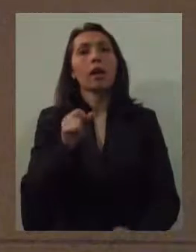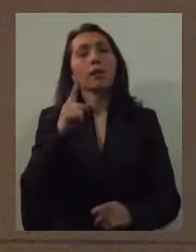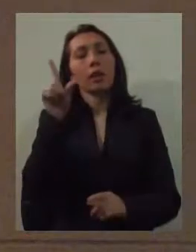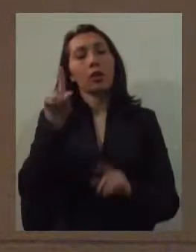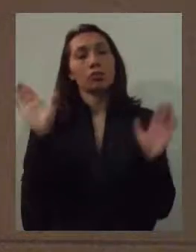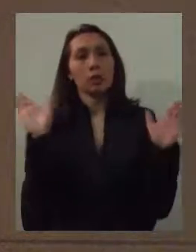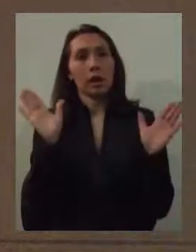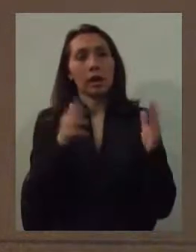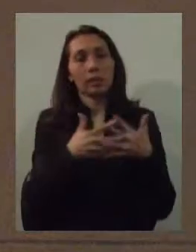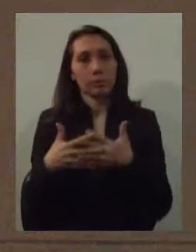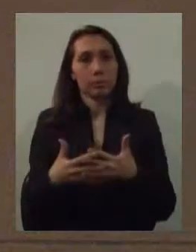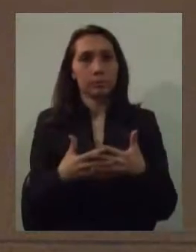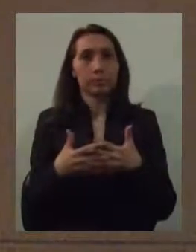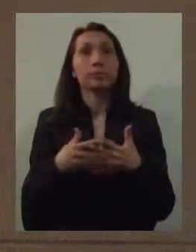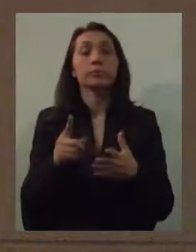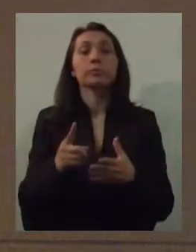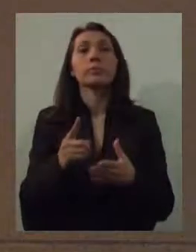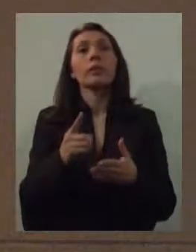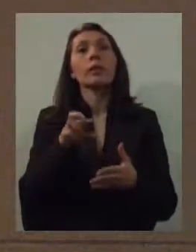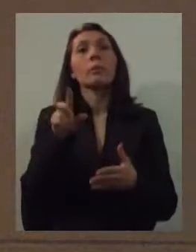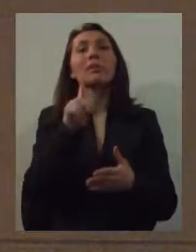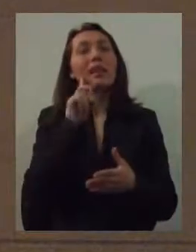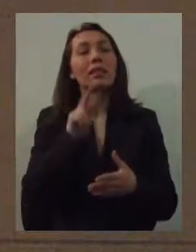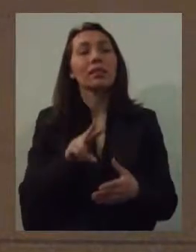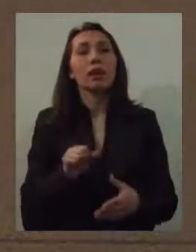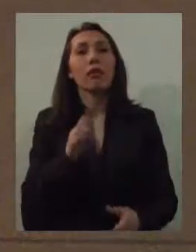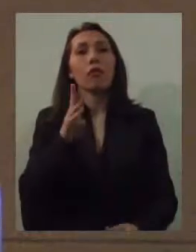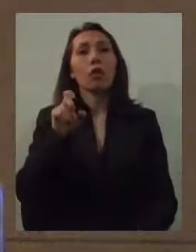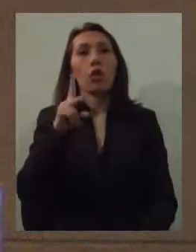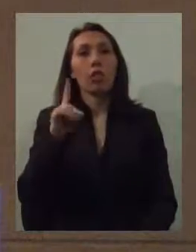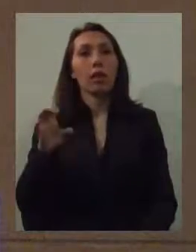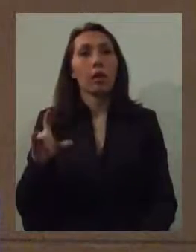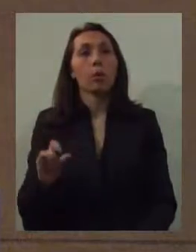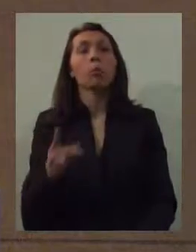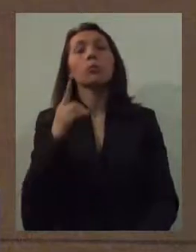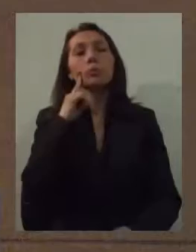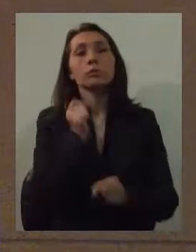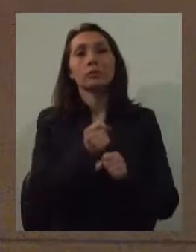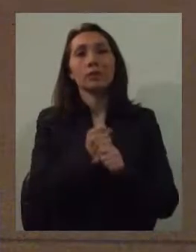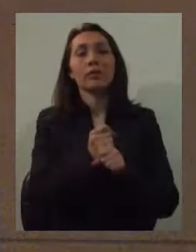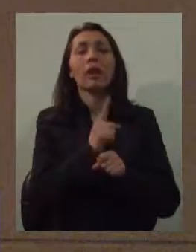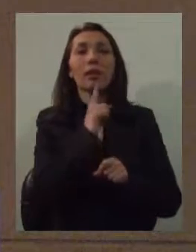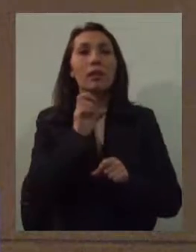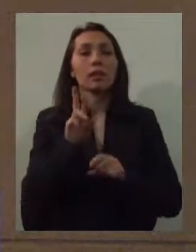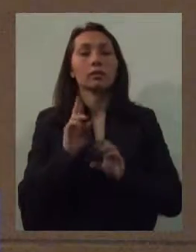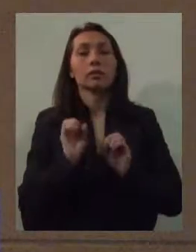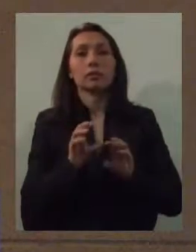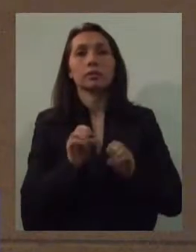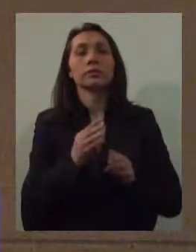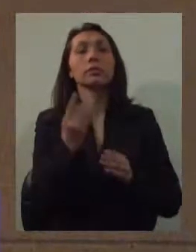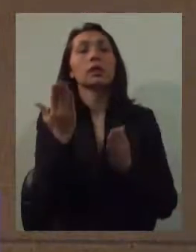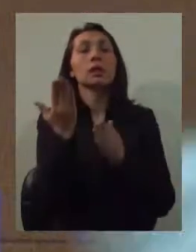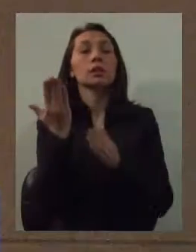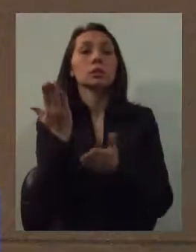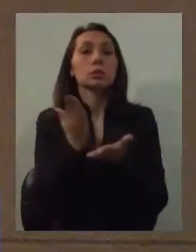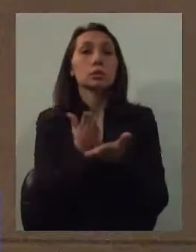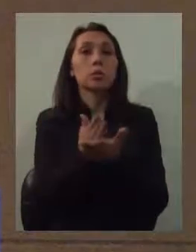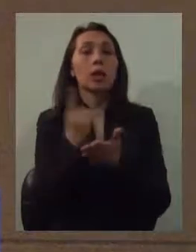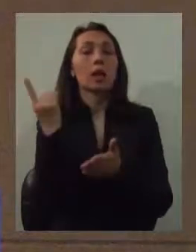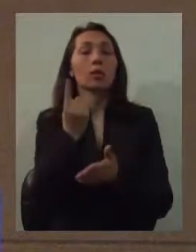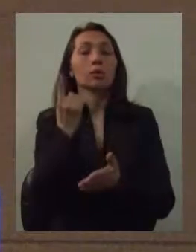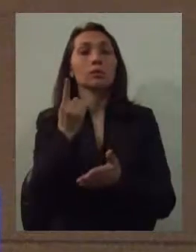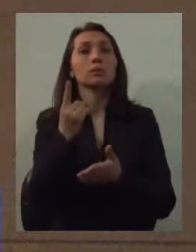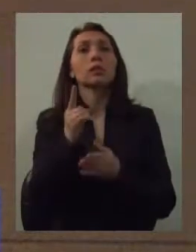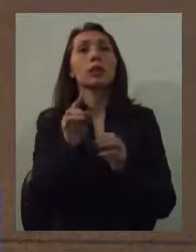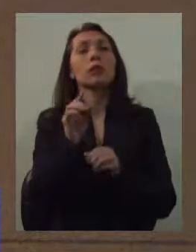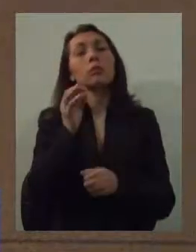Ángeles, California. Tiene una pasantía en Bordeaux sobre sistemas de evaluación de trabajo en talleres en la Escuela Nacional de la Magistratura de